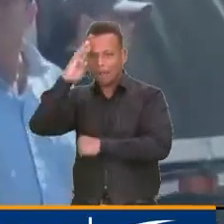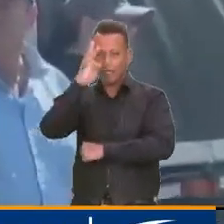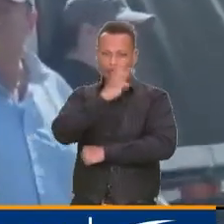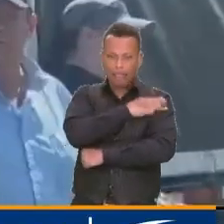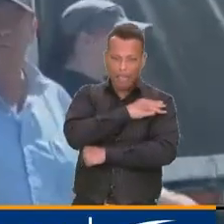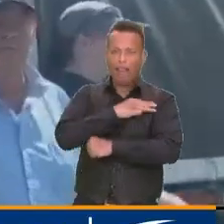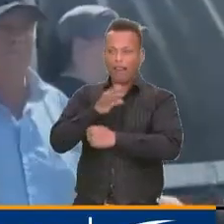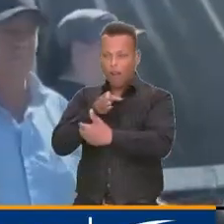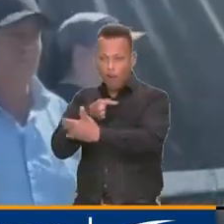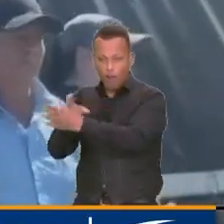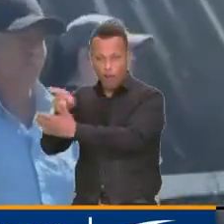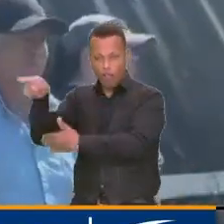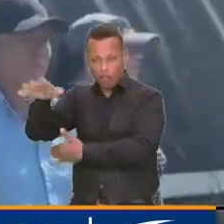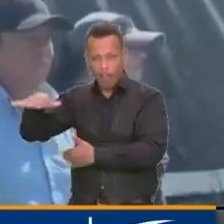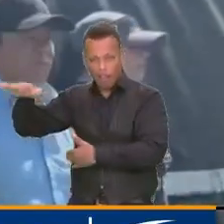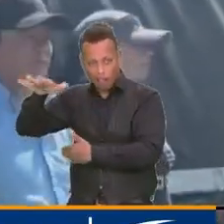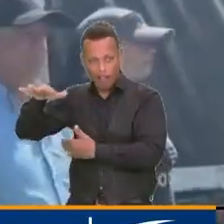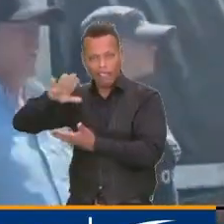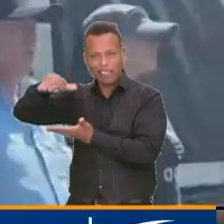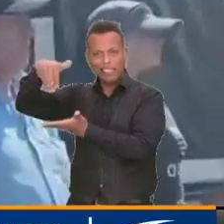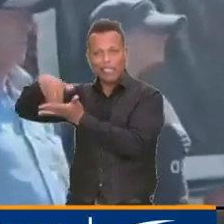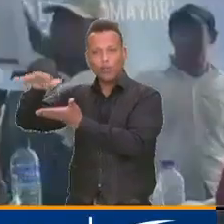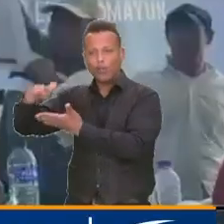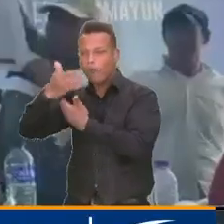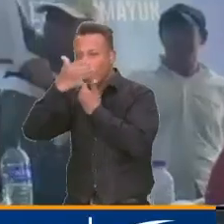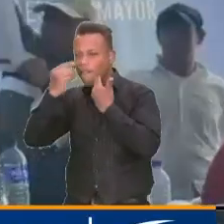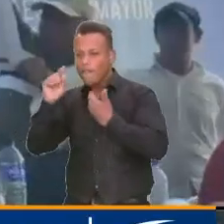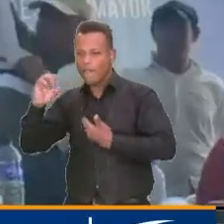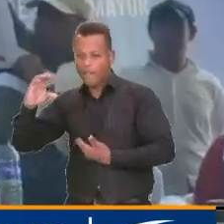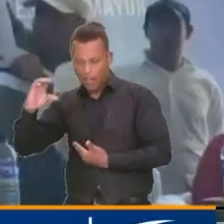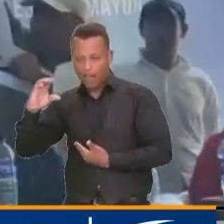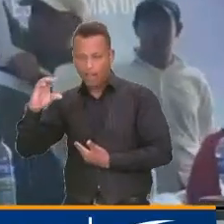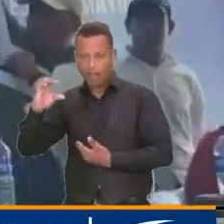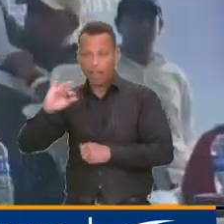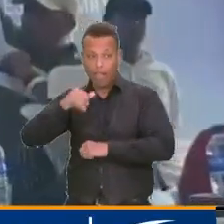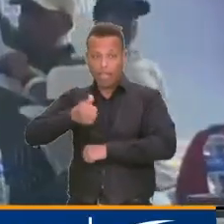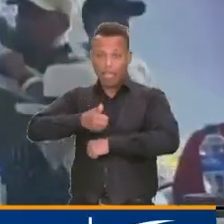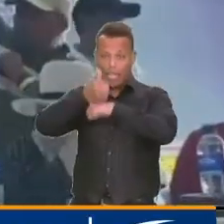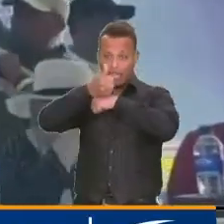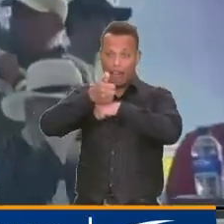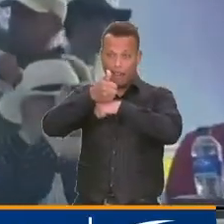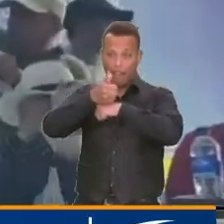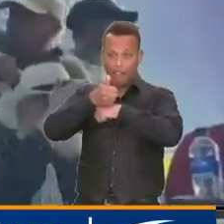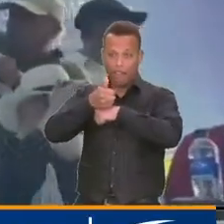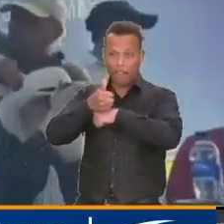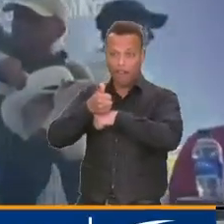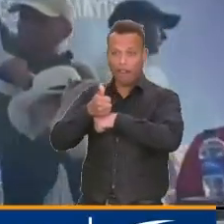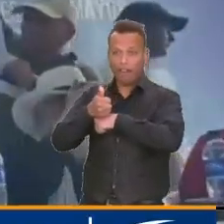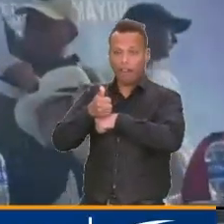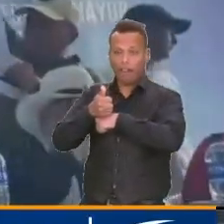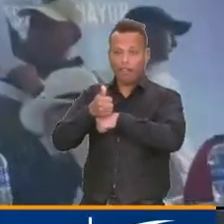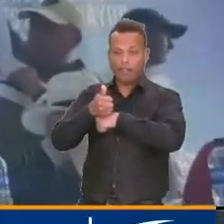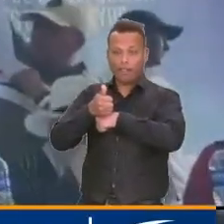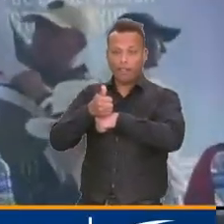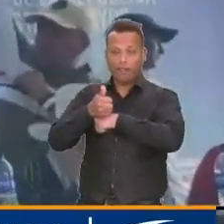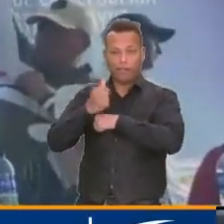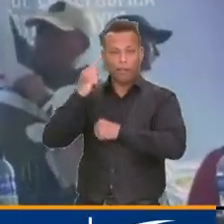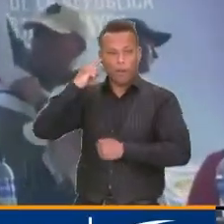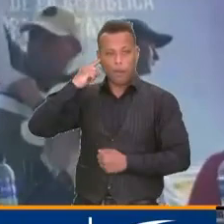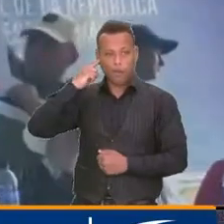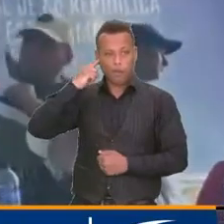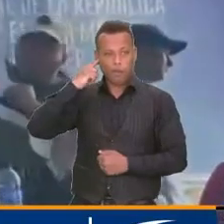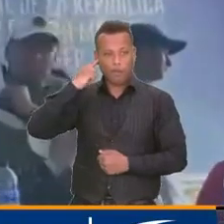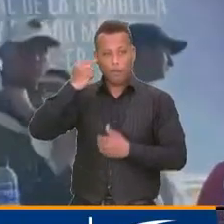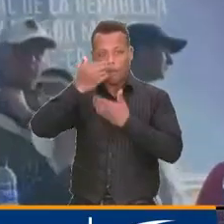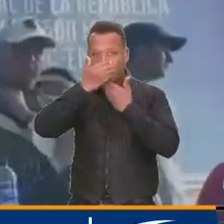las disidencias del Estado Mayor Central de las FARC. Lo propio hizo el jefe de la delegación de estas disidencias, Andrea Avendaño, quien dice también